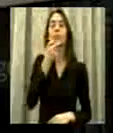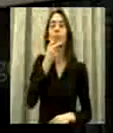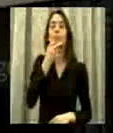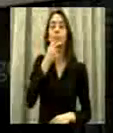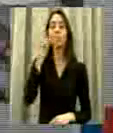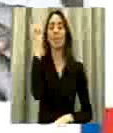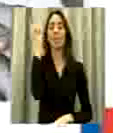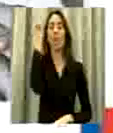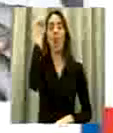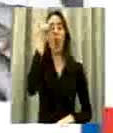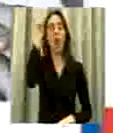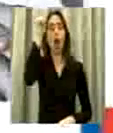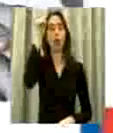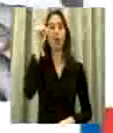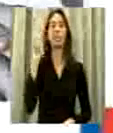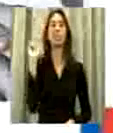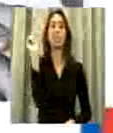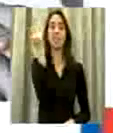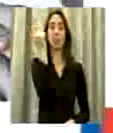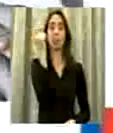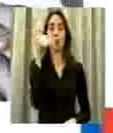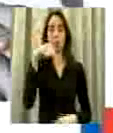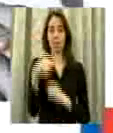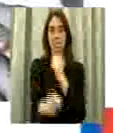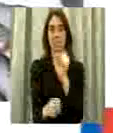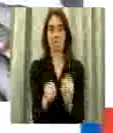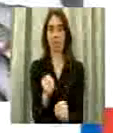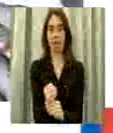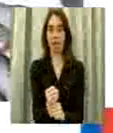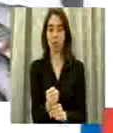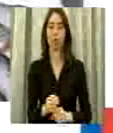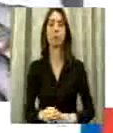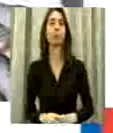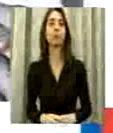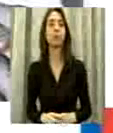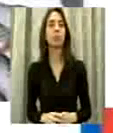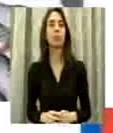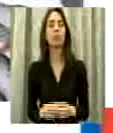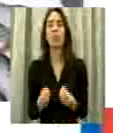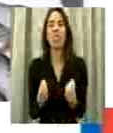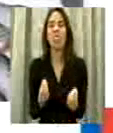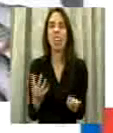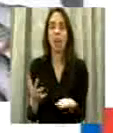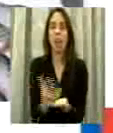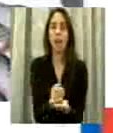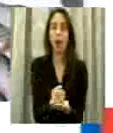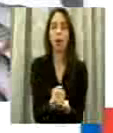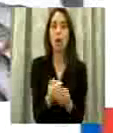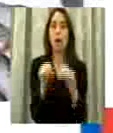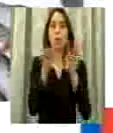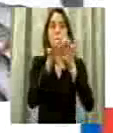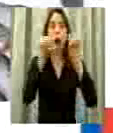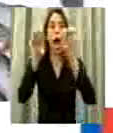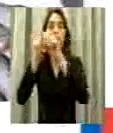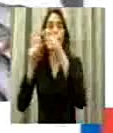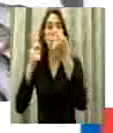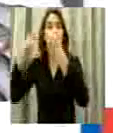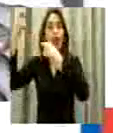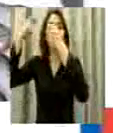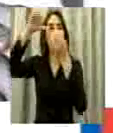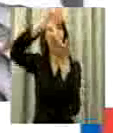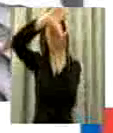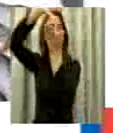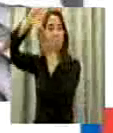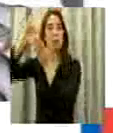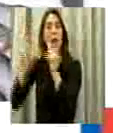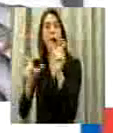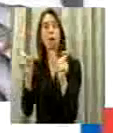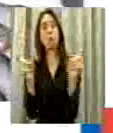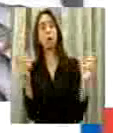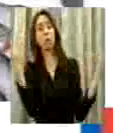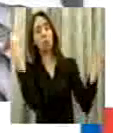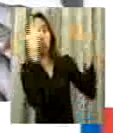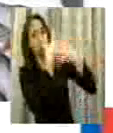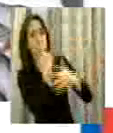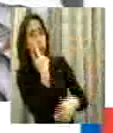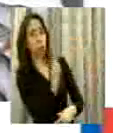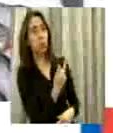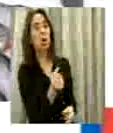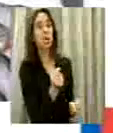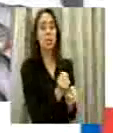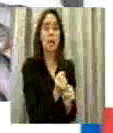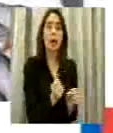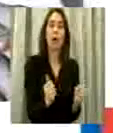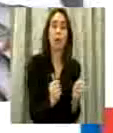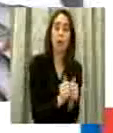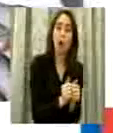en septiembre de este año. Bueno, pero ¿qué hemos logrado en materia de acuerdos comerciales? A veces estas cosas pasan desapercibidas, trabajos que hacemos